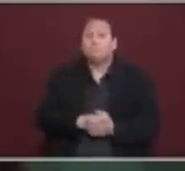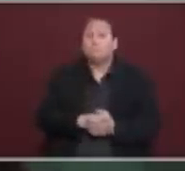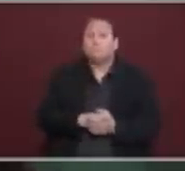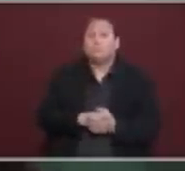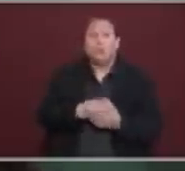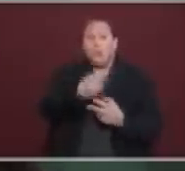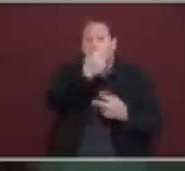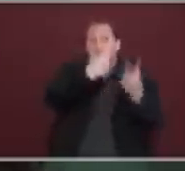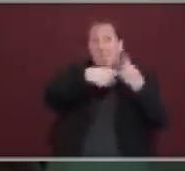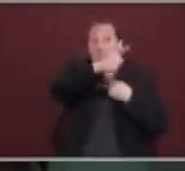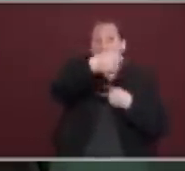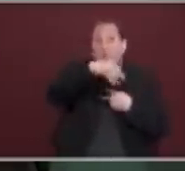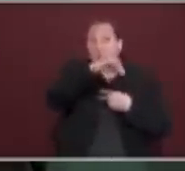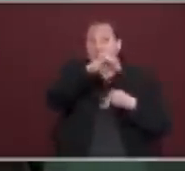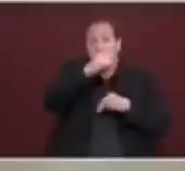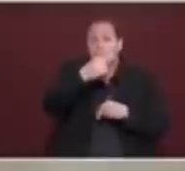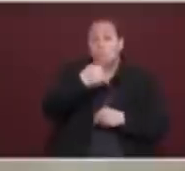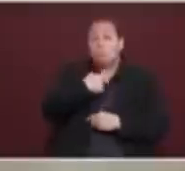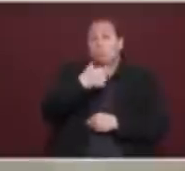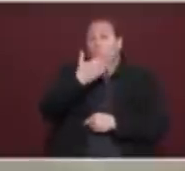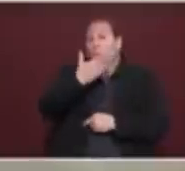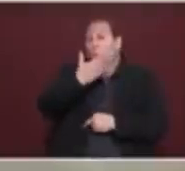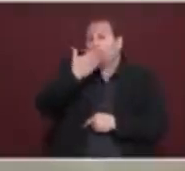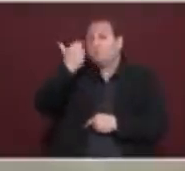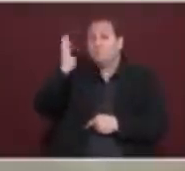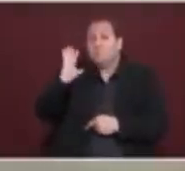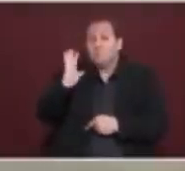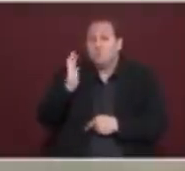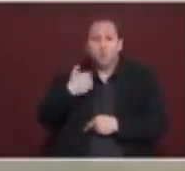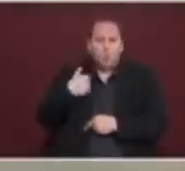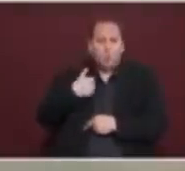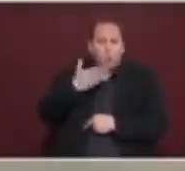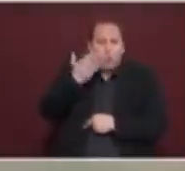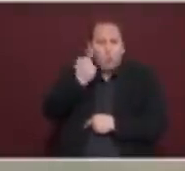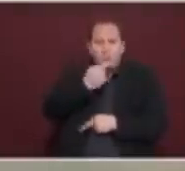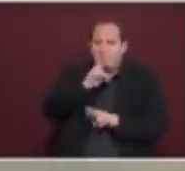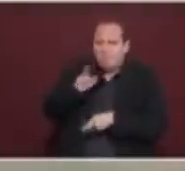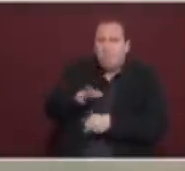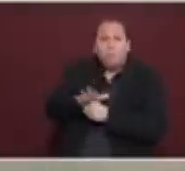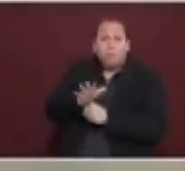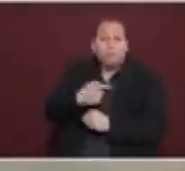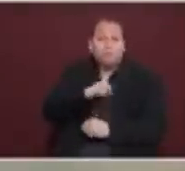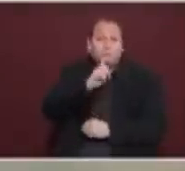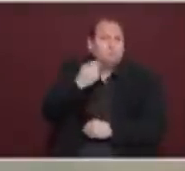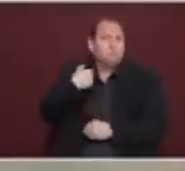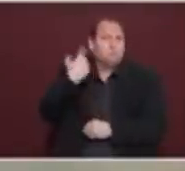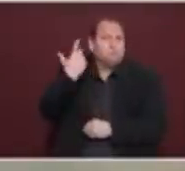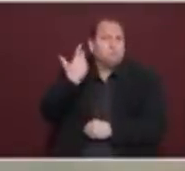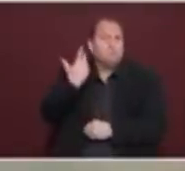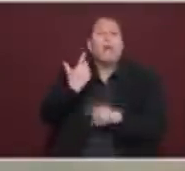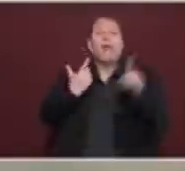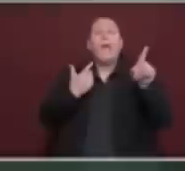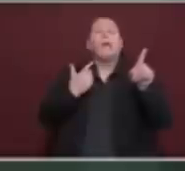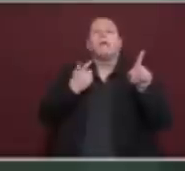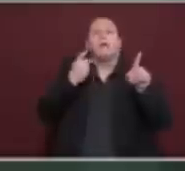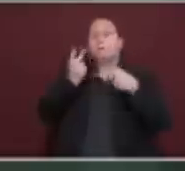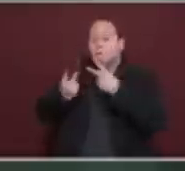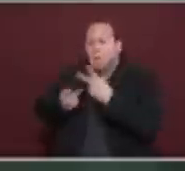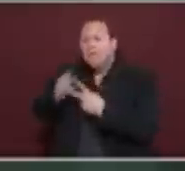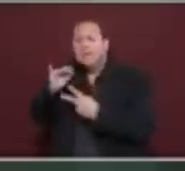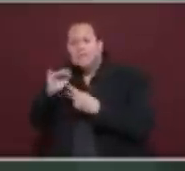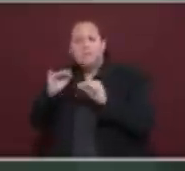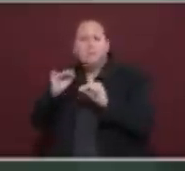visita del papa no no no no sabía de eso este él siempre va a ser bienvenido